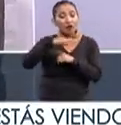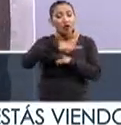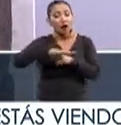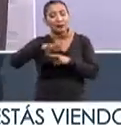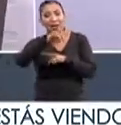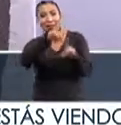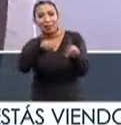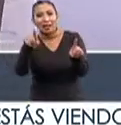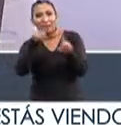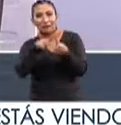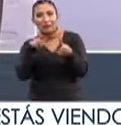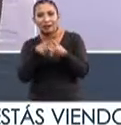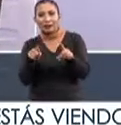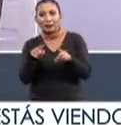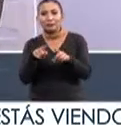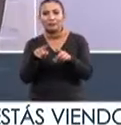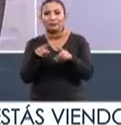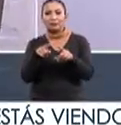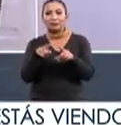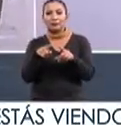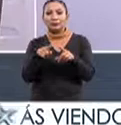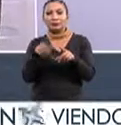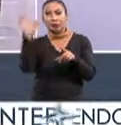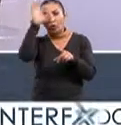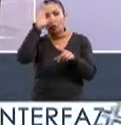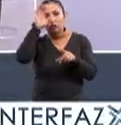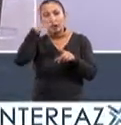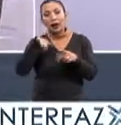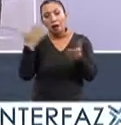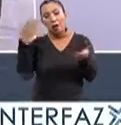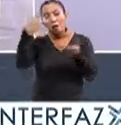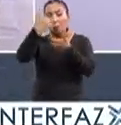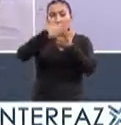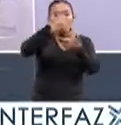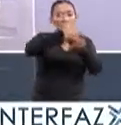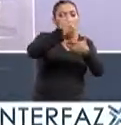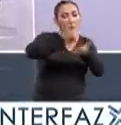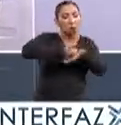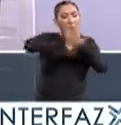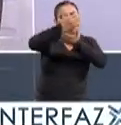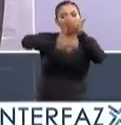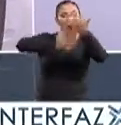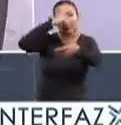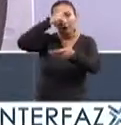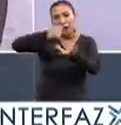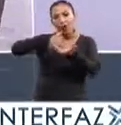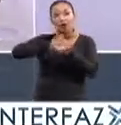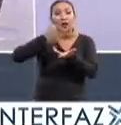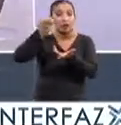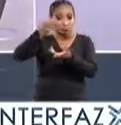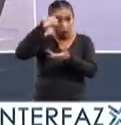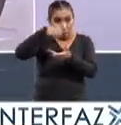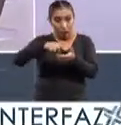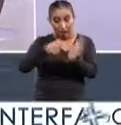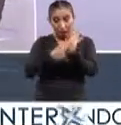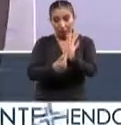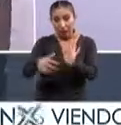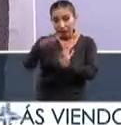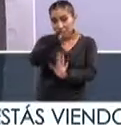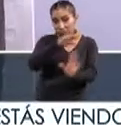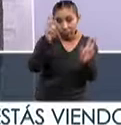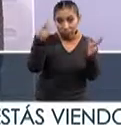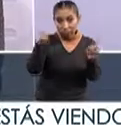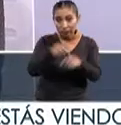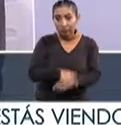de los diferentes pues otras culturas que han estado involucradas en el desarrollo de México. ¿De esto crees que se refleja en el